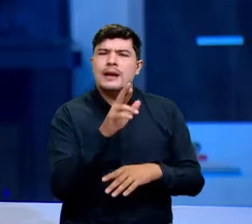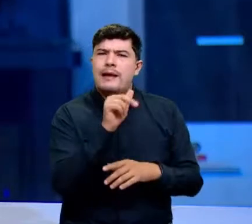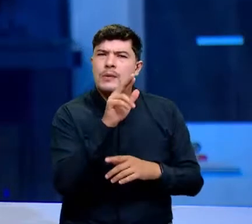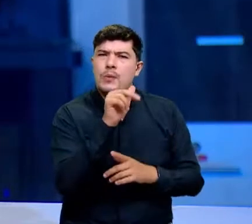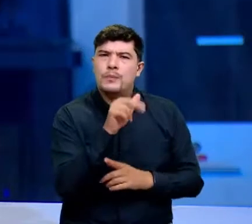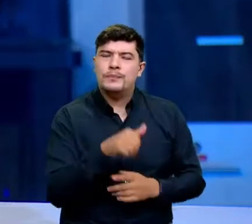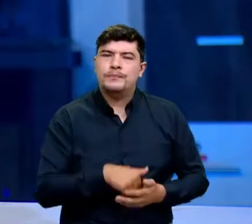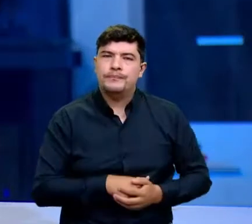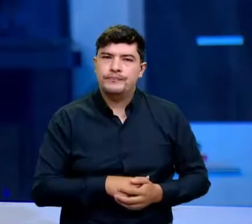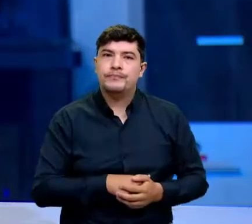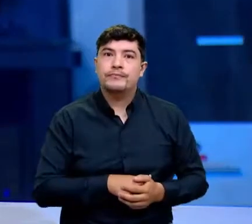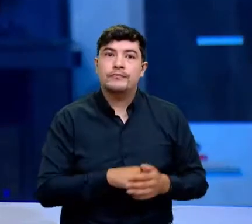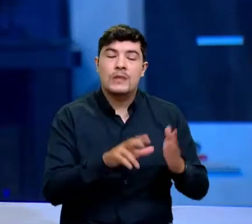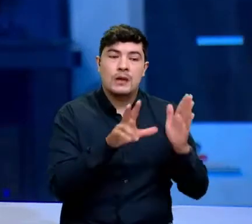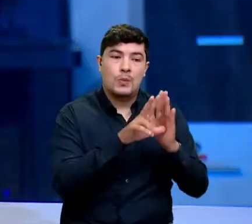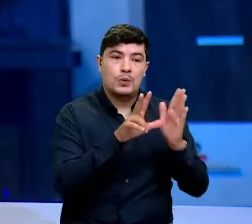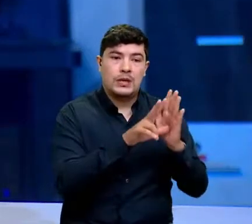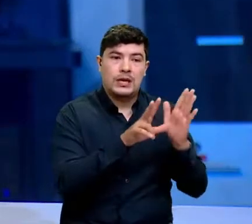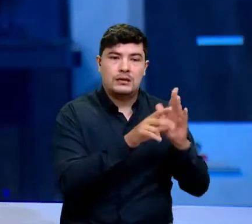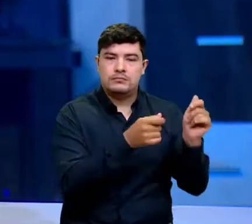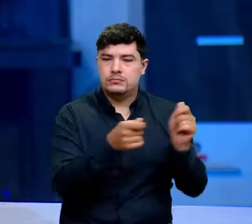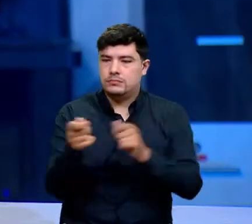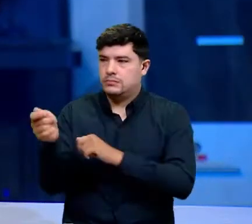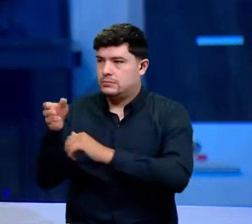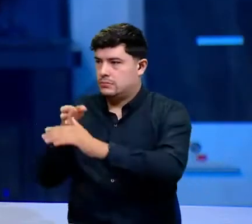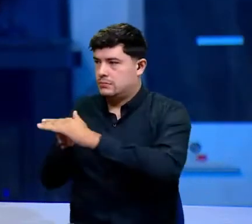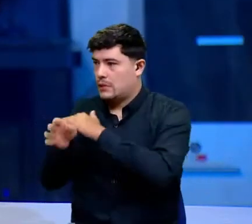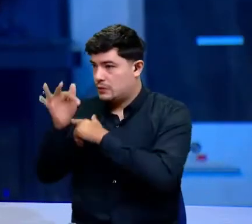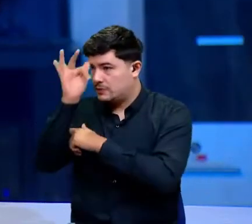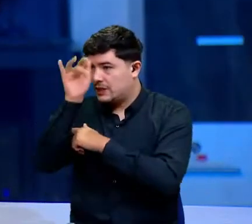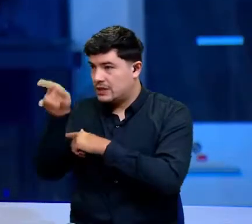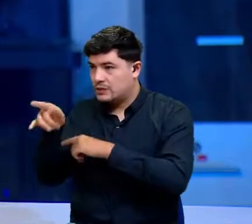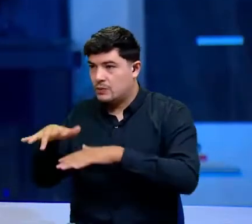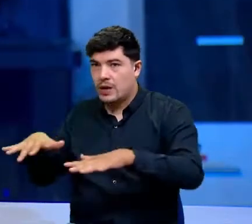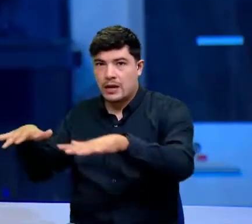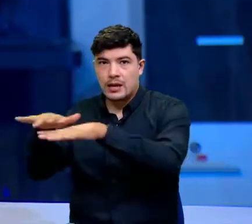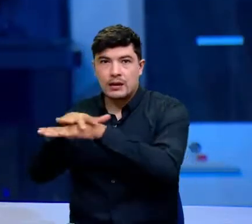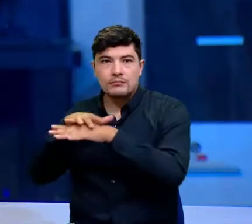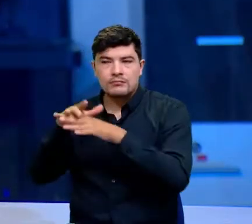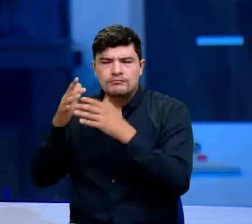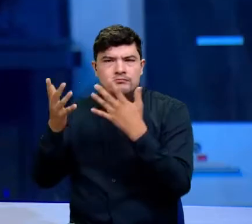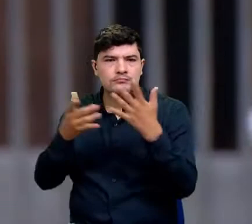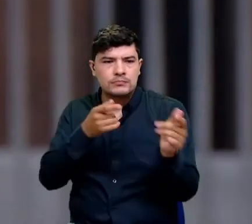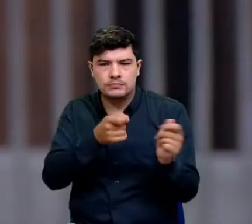fue trasladada de un motel a un centro asistencial del área metropolitana de Bucaramanga.